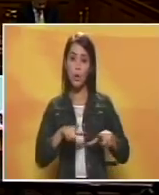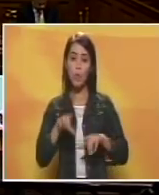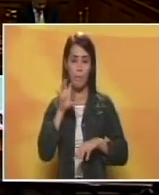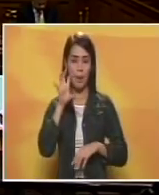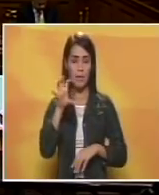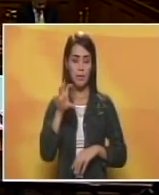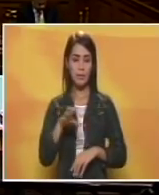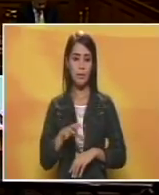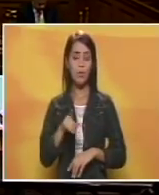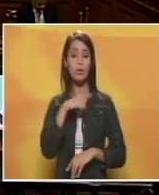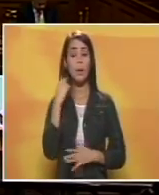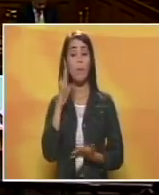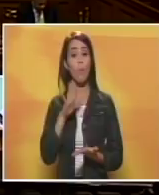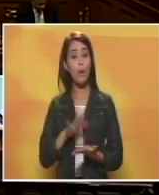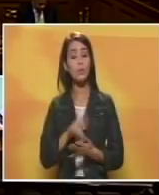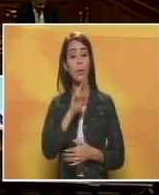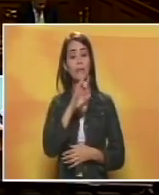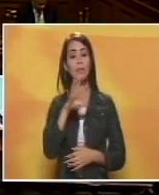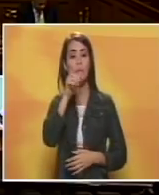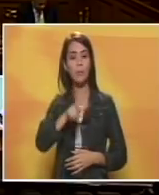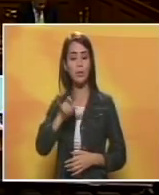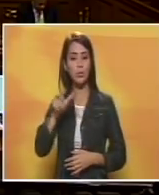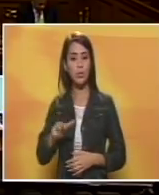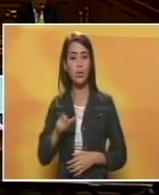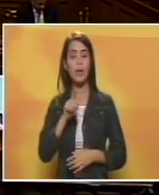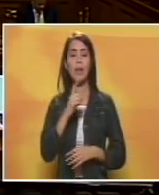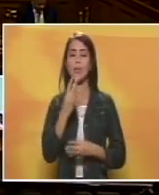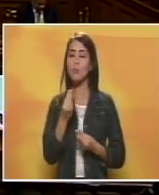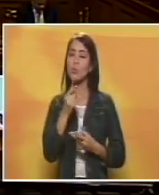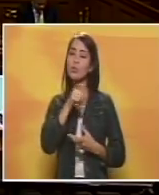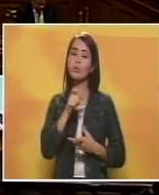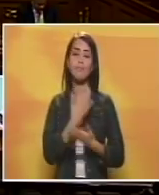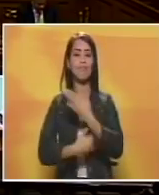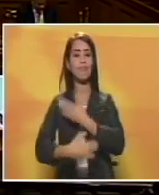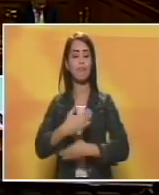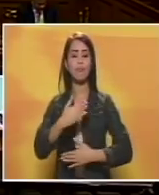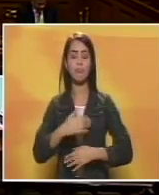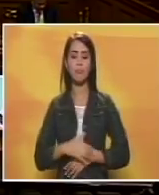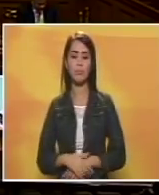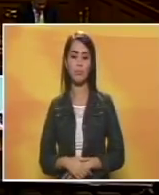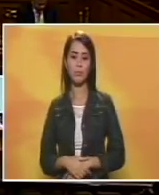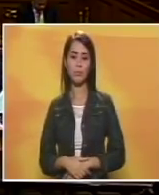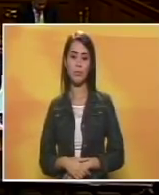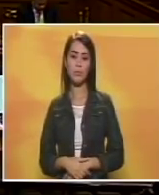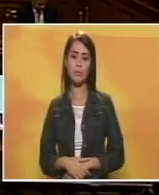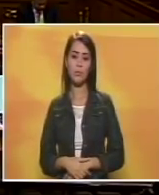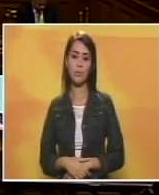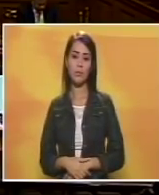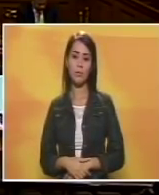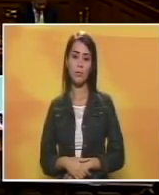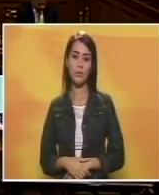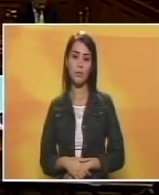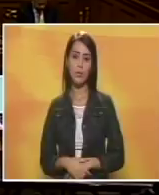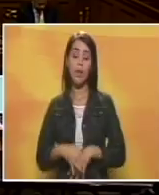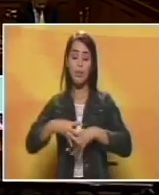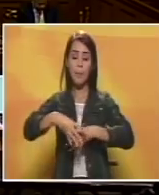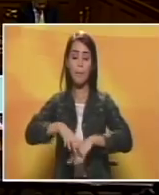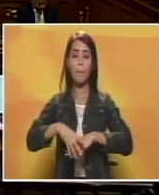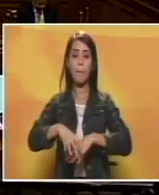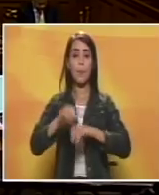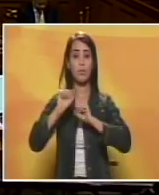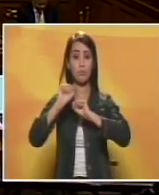país, donde han fallecido 25 personas y cientos han resultado heridos en medio de